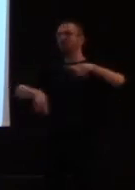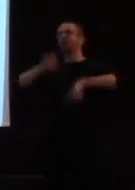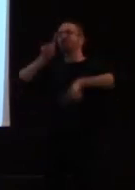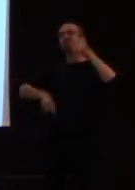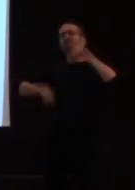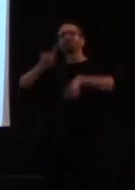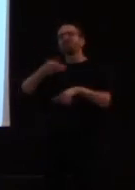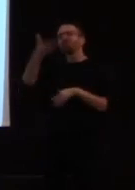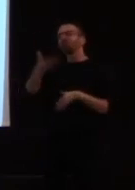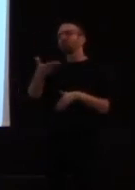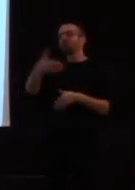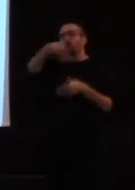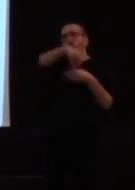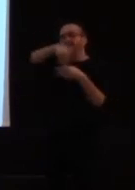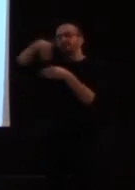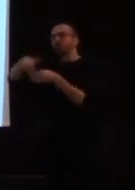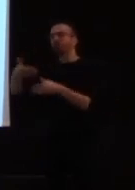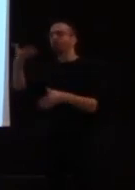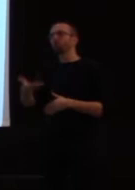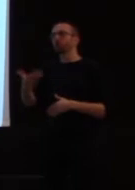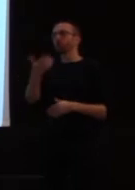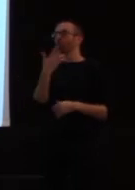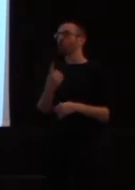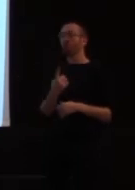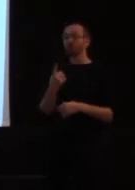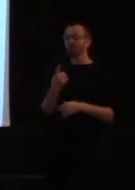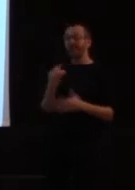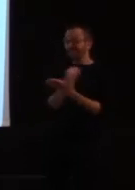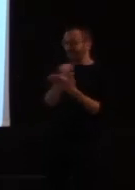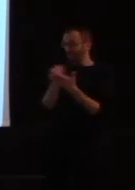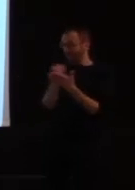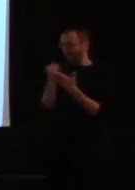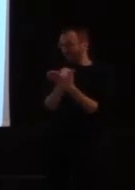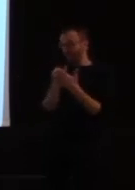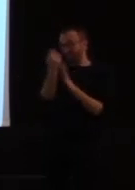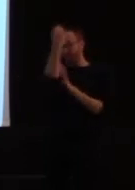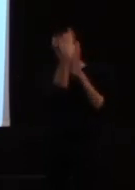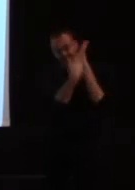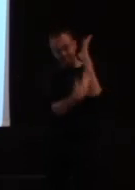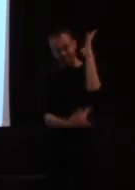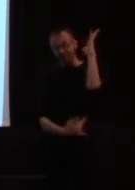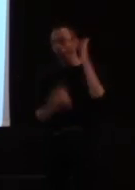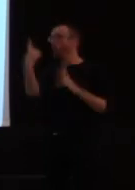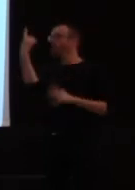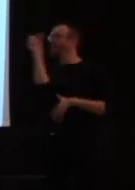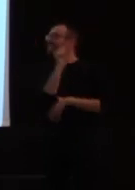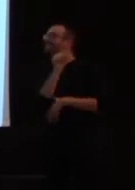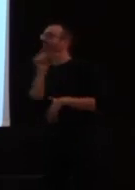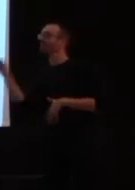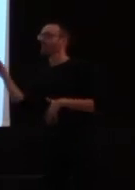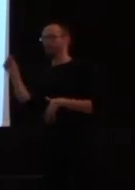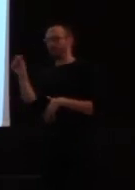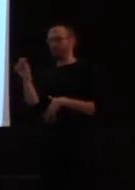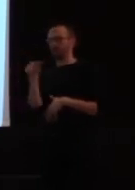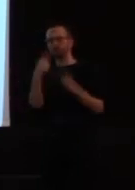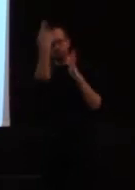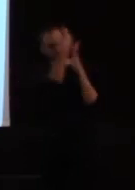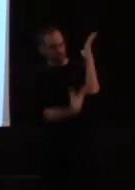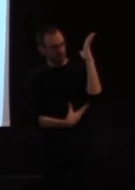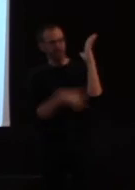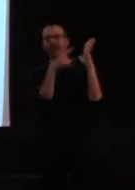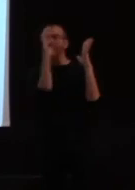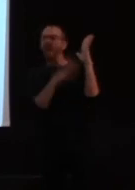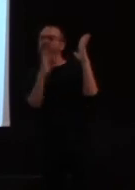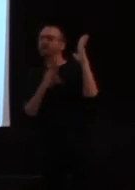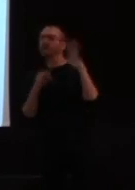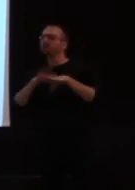nos dijeran, tienes solamente una semana con estos chicos. Solamente una semana. ¿Qué les enseñaríamos?